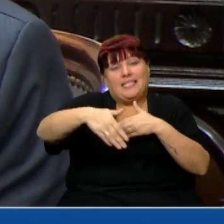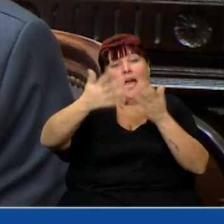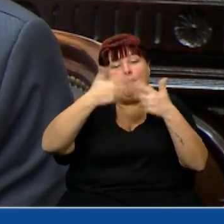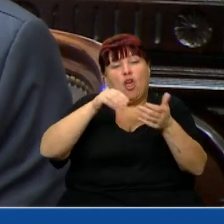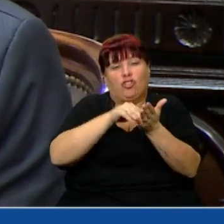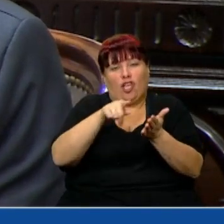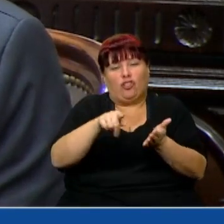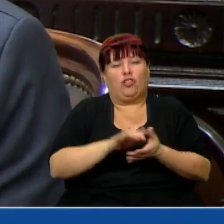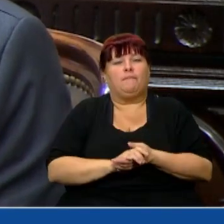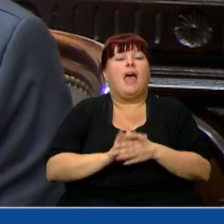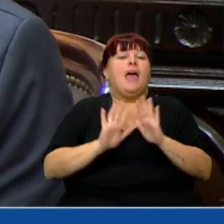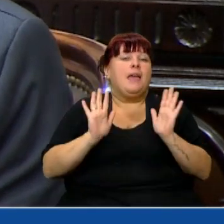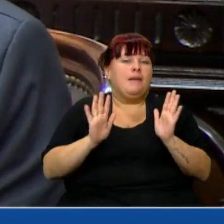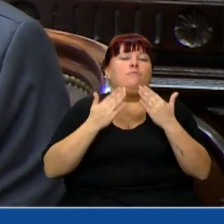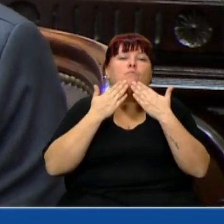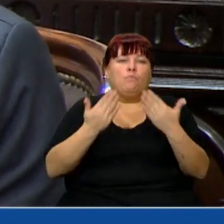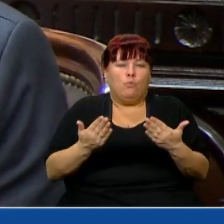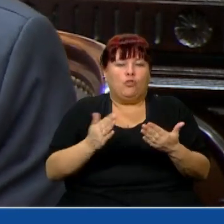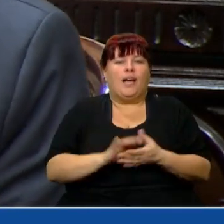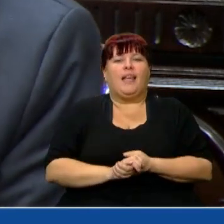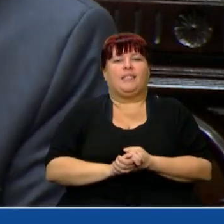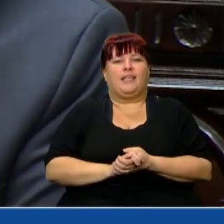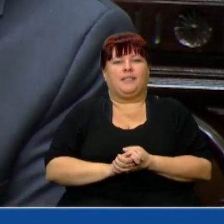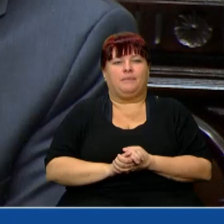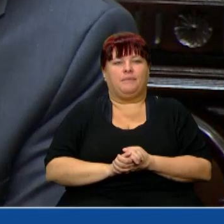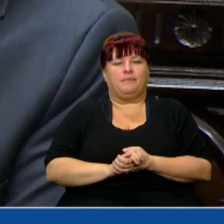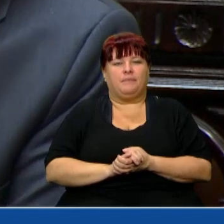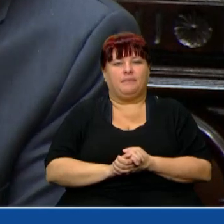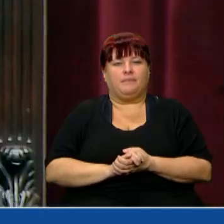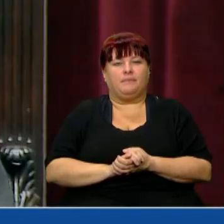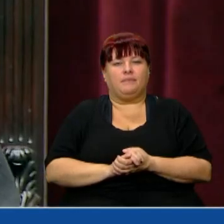el proyecto. Así que muchas gracias.